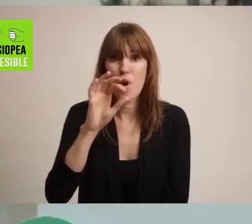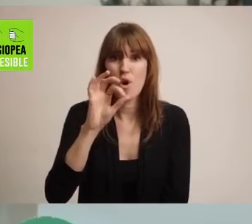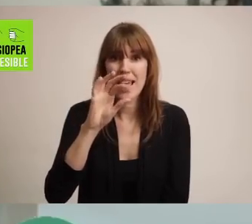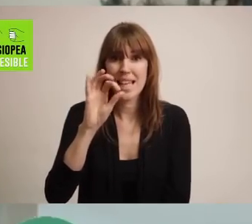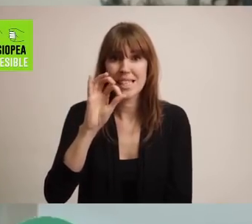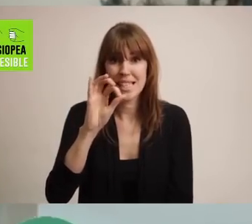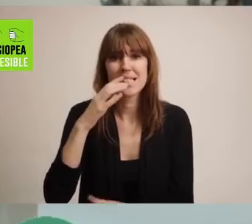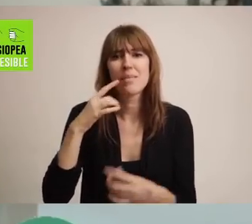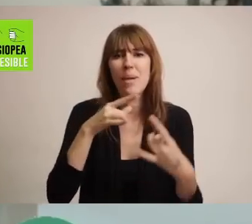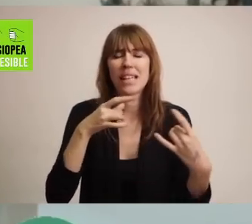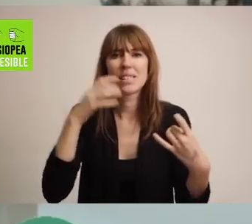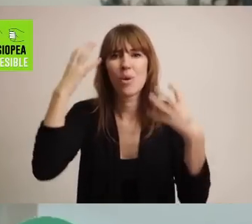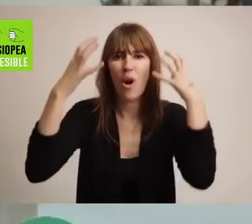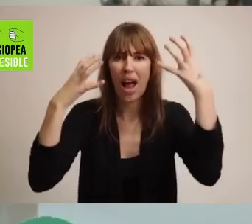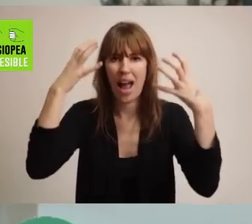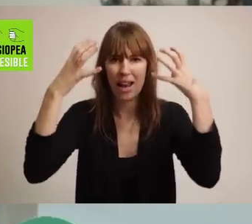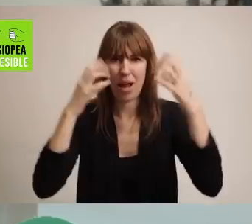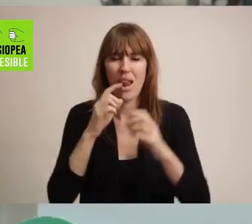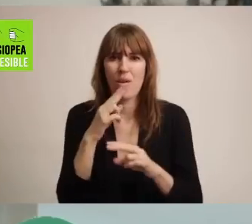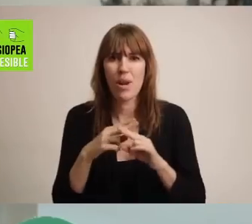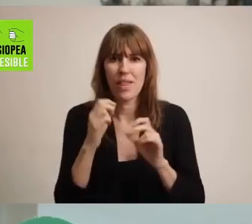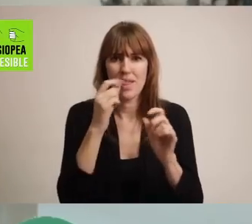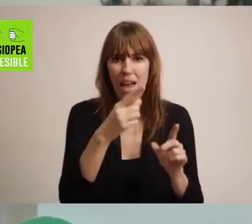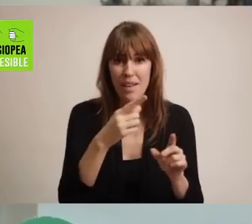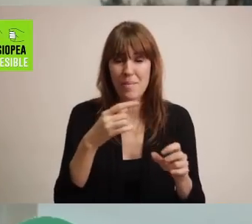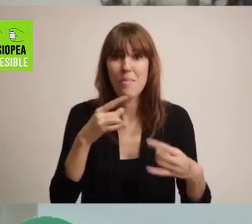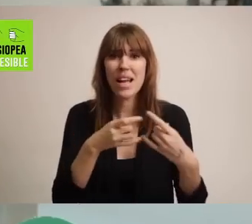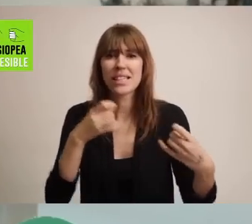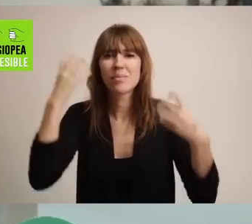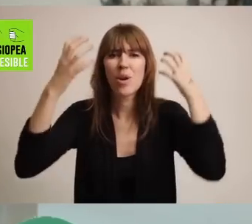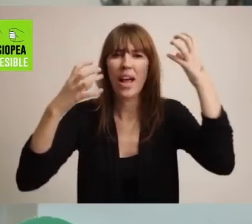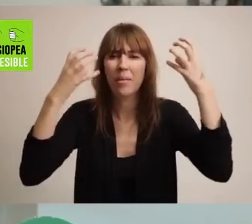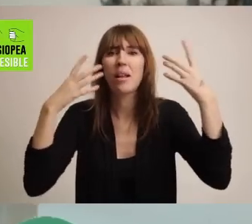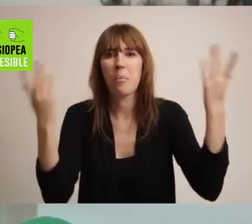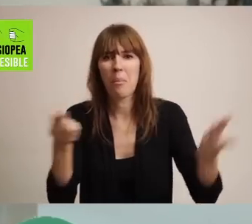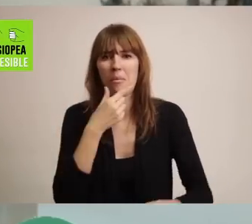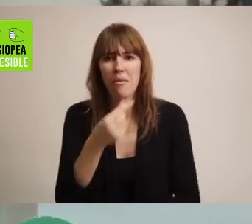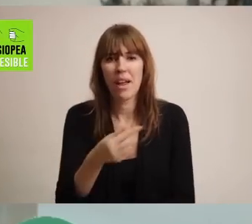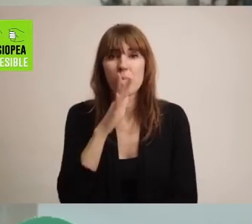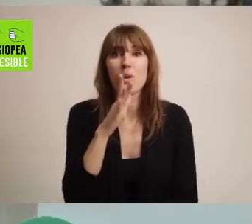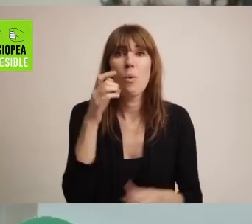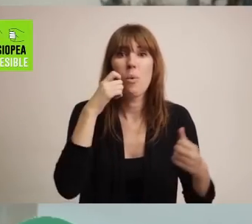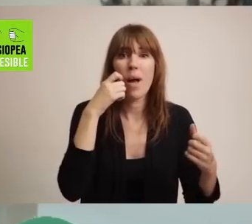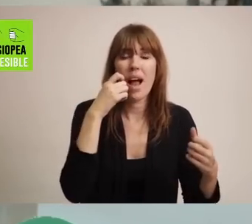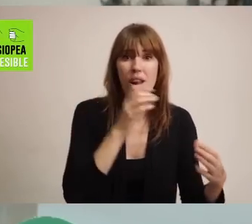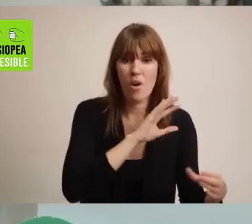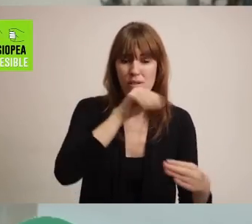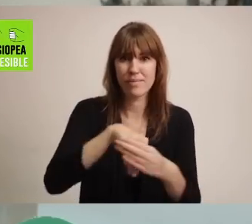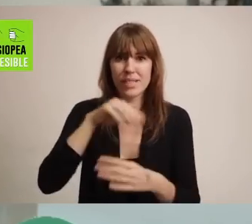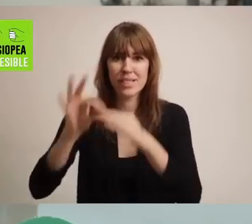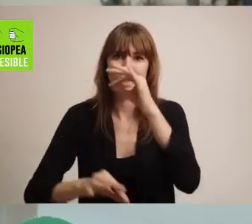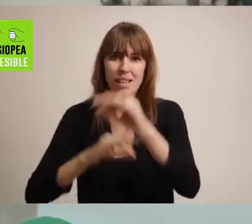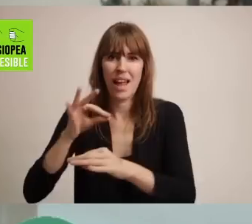animal. Fijaros qué fácil, magnetismo animal. El humano forma parte de la cadena animal, por eso